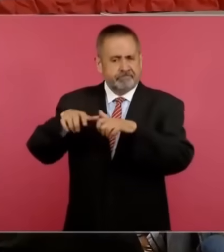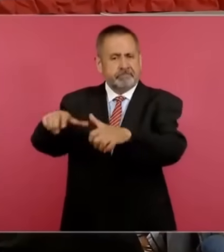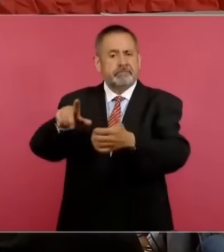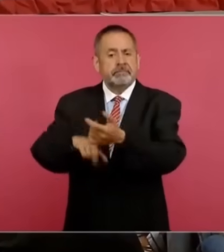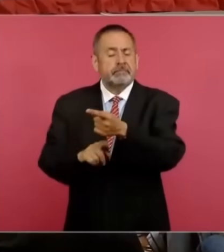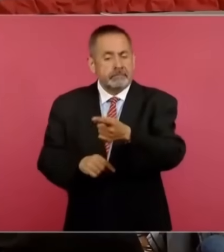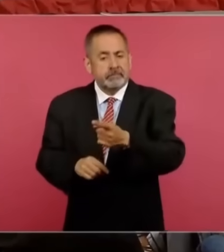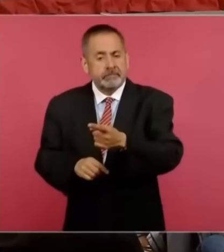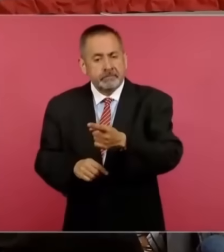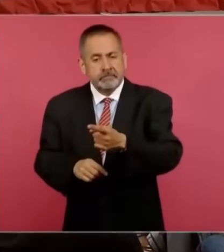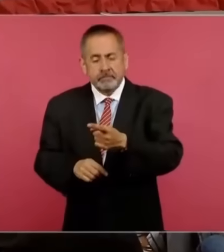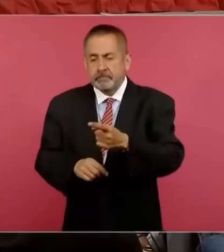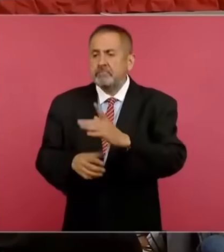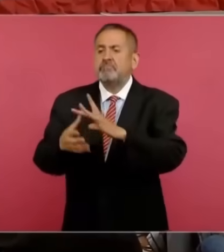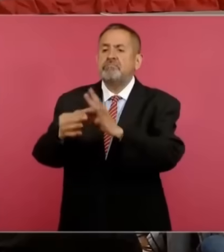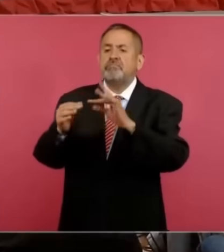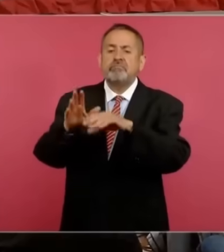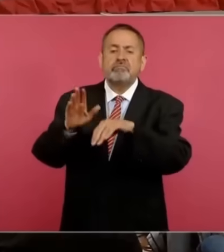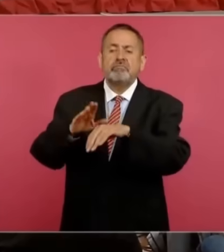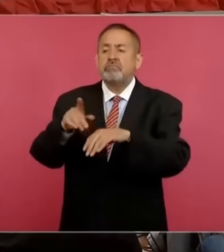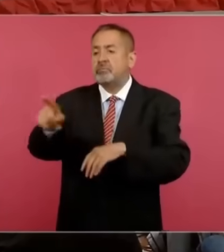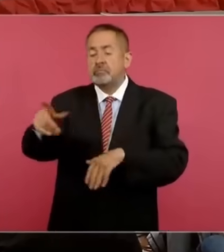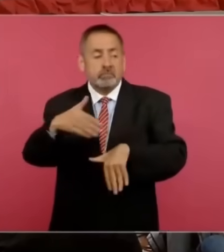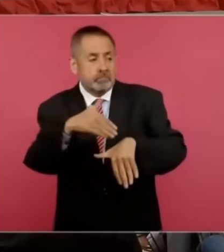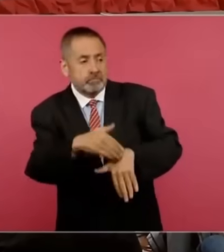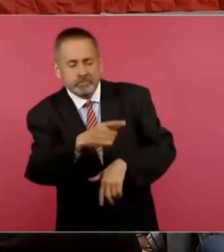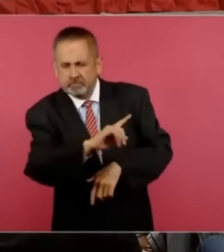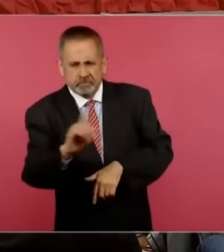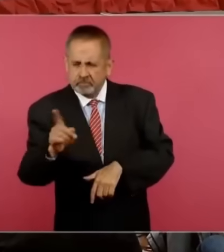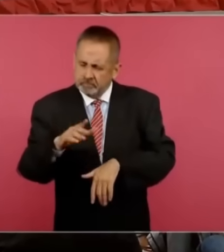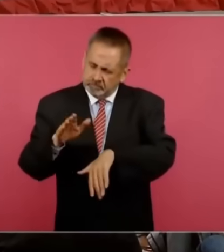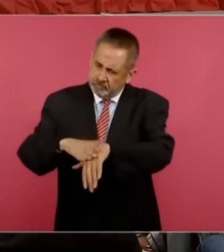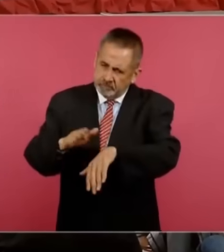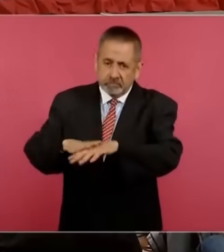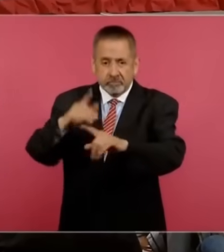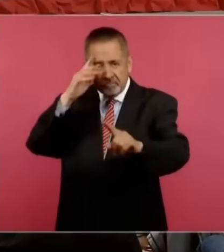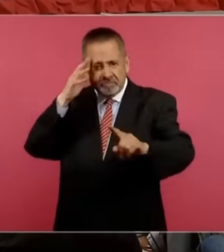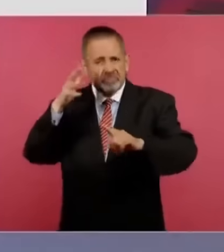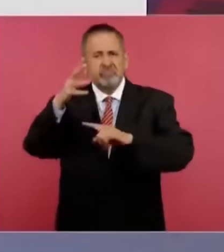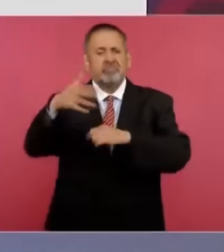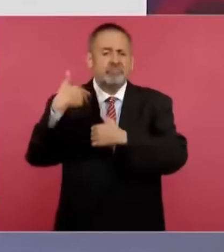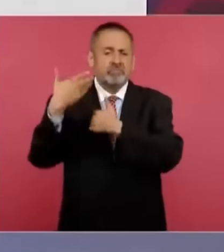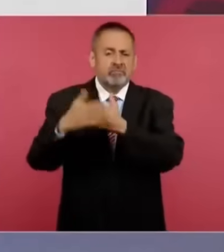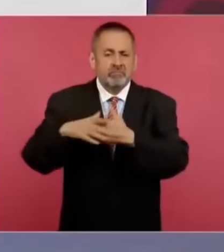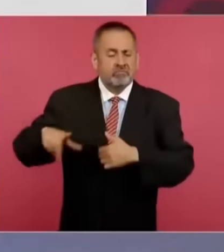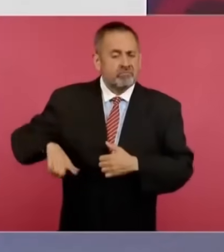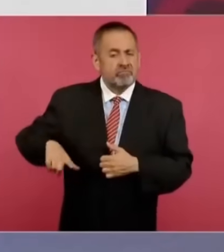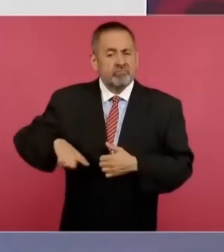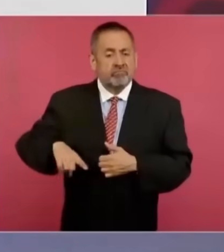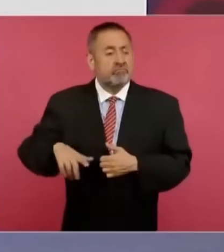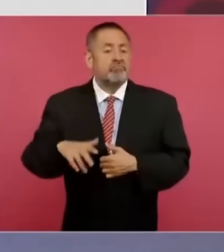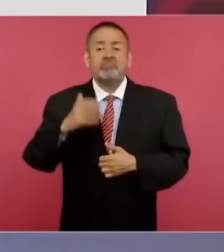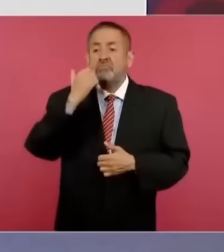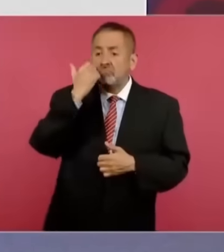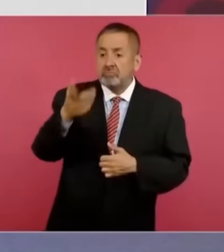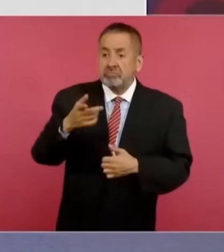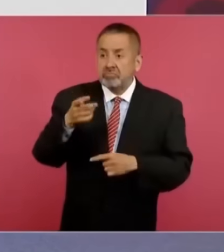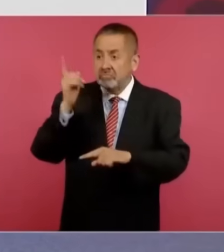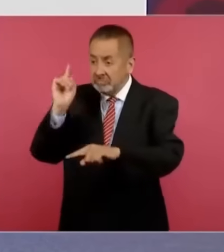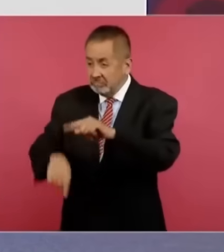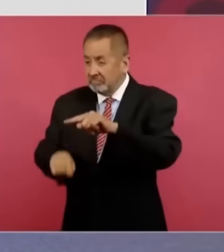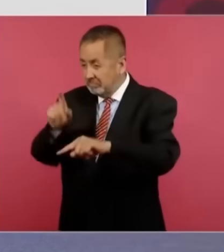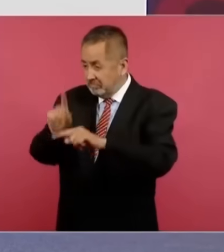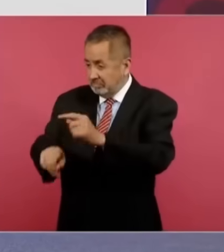los dispenso de toda obediencia a sus futuros gobernantes que pretendan entregar nuestros